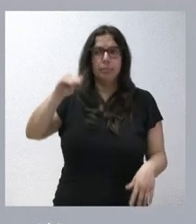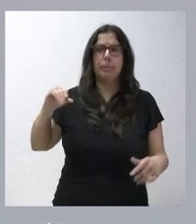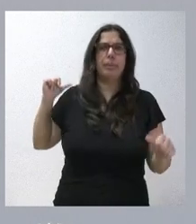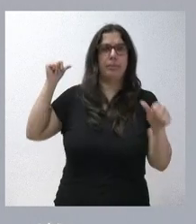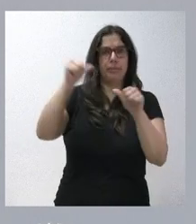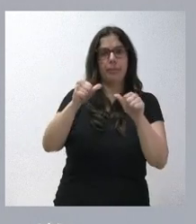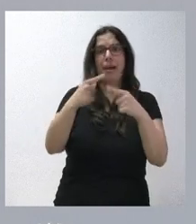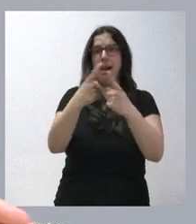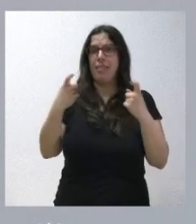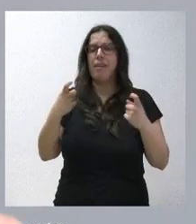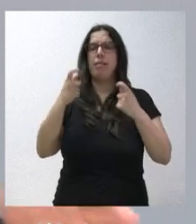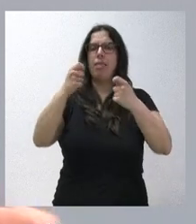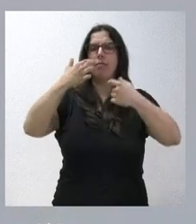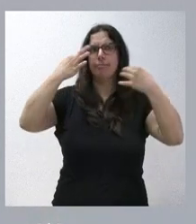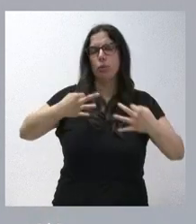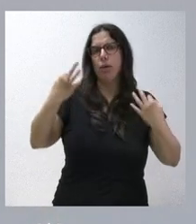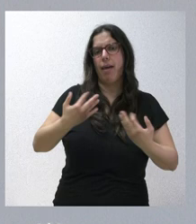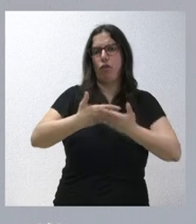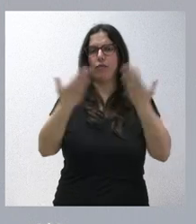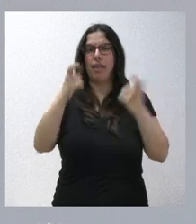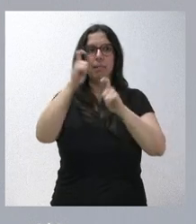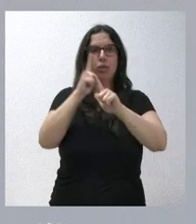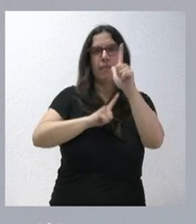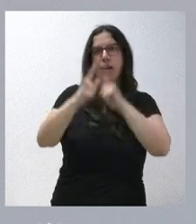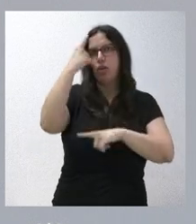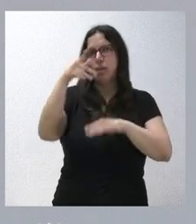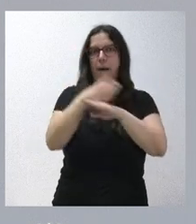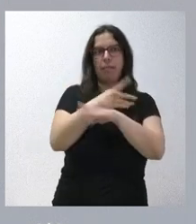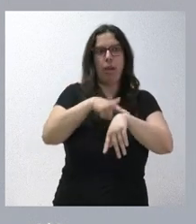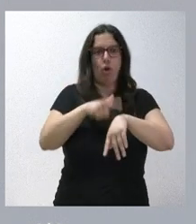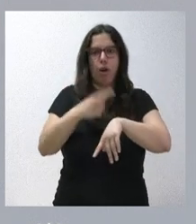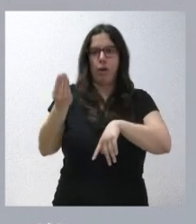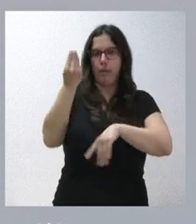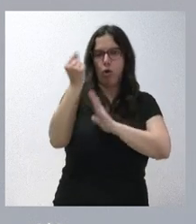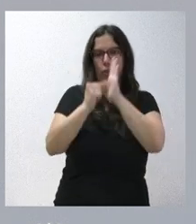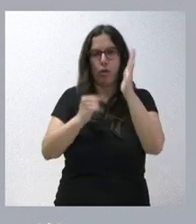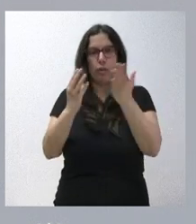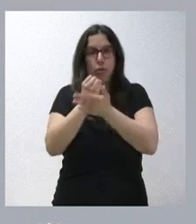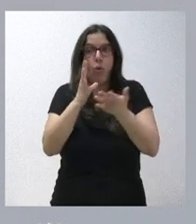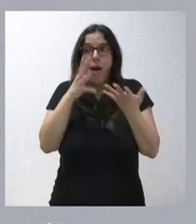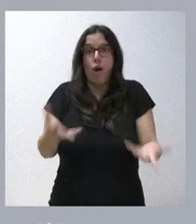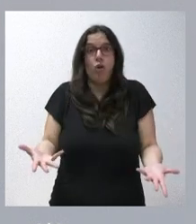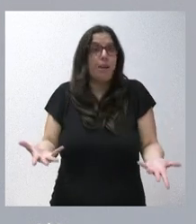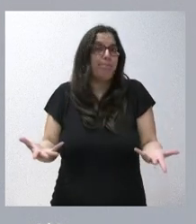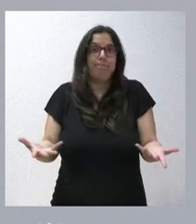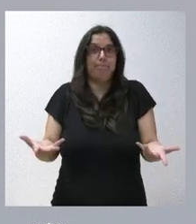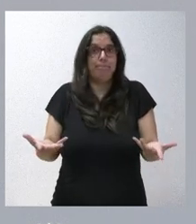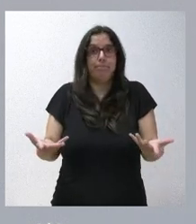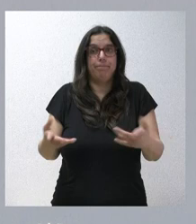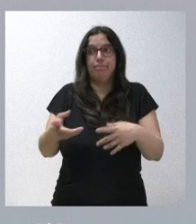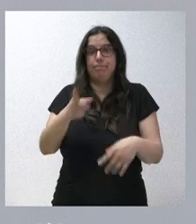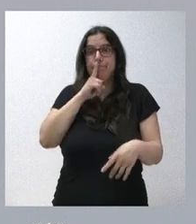necesidad de dar seguridad y confianza a Los viajeros de saber los horarios de mejorar las condiciones y es verdad que a día de hoy lo que hemos tenido en la calla por